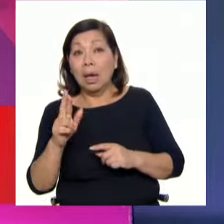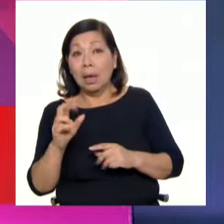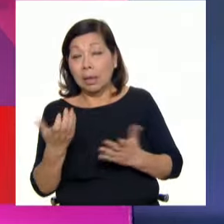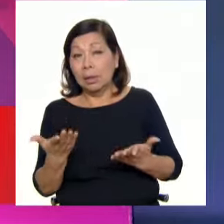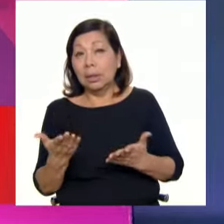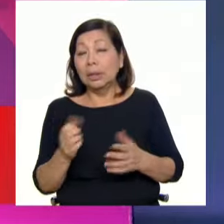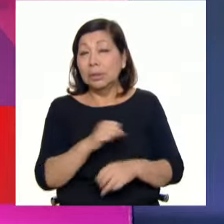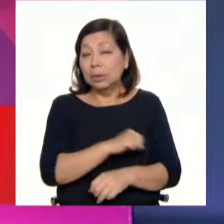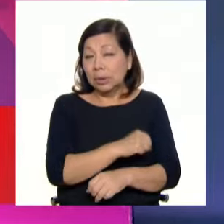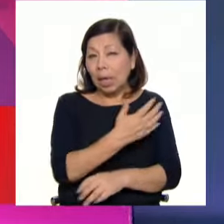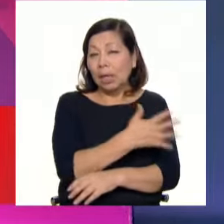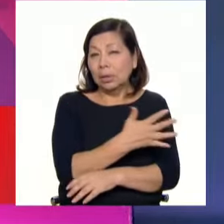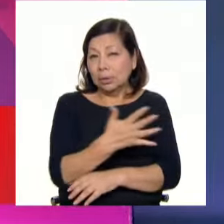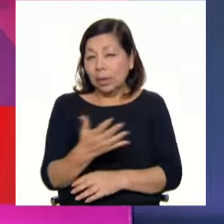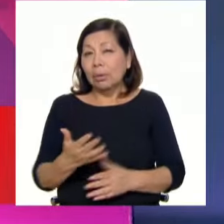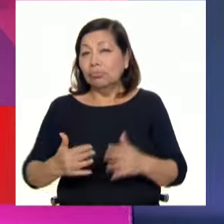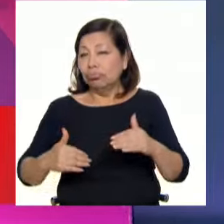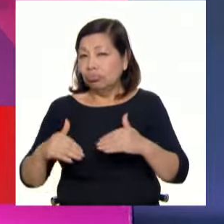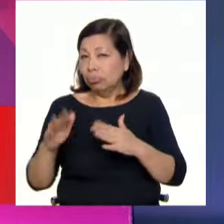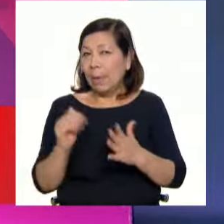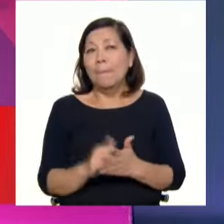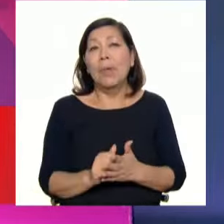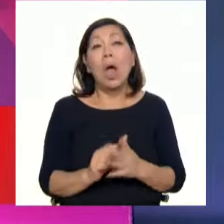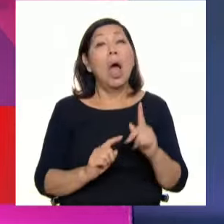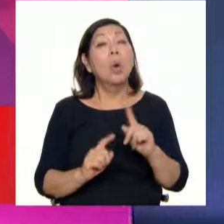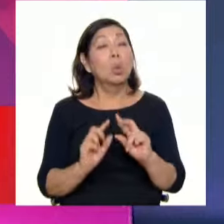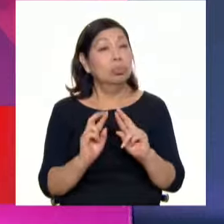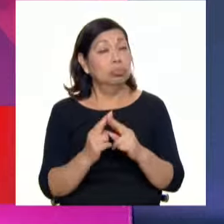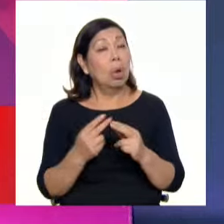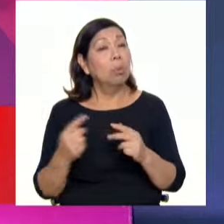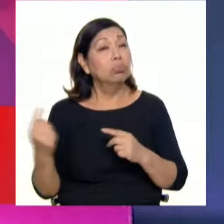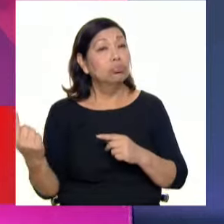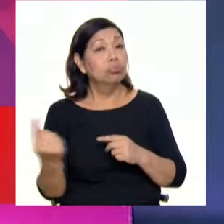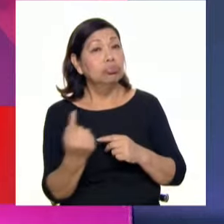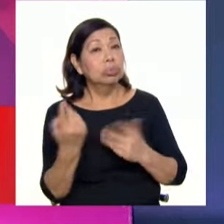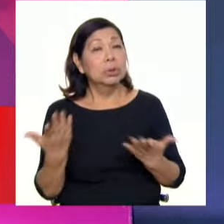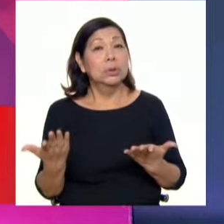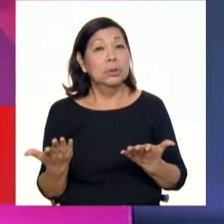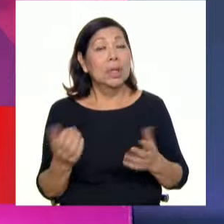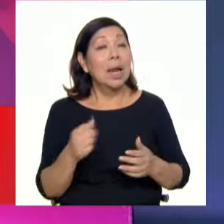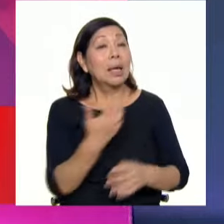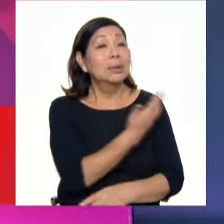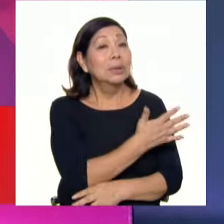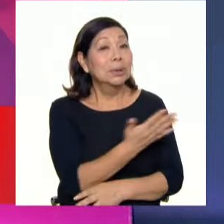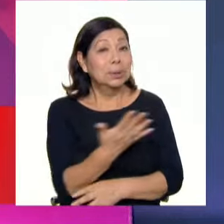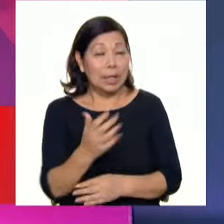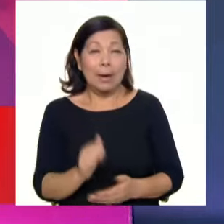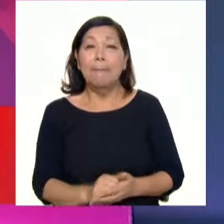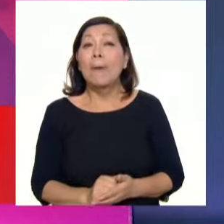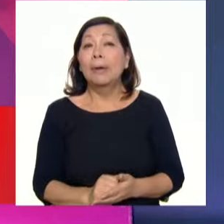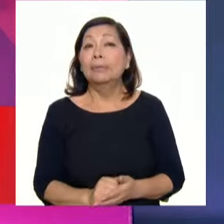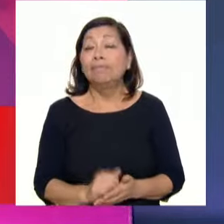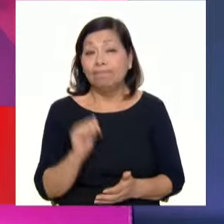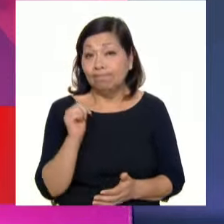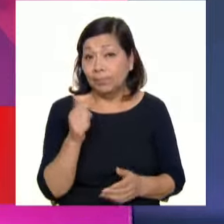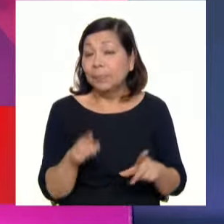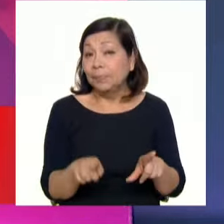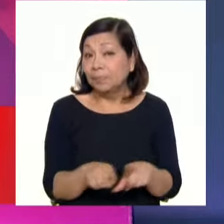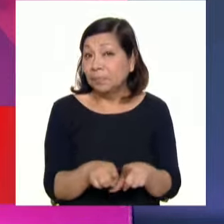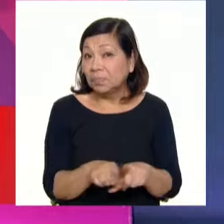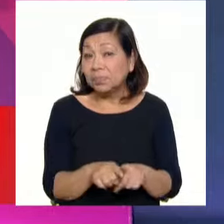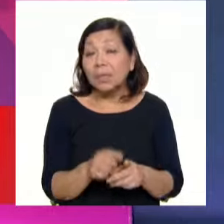en el caso de la selva, solo cobertura nubosa y algunos eventos aislados en sectores de la selva central. Recuerden también